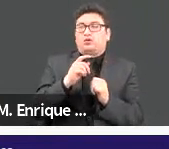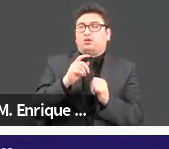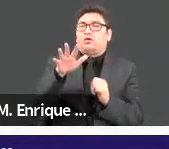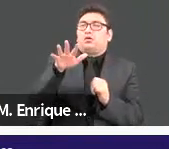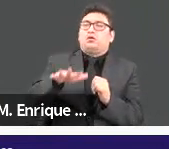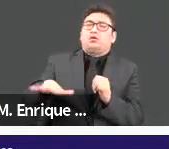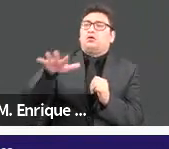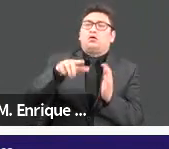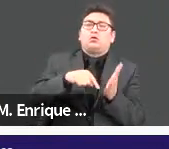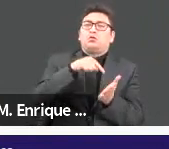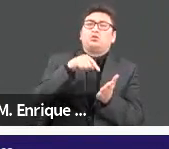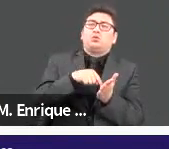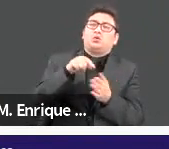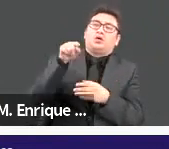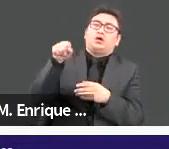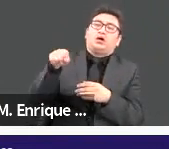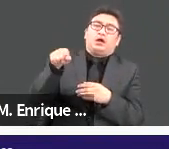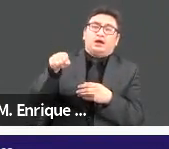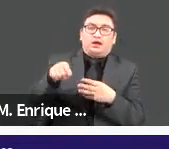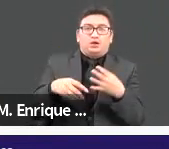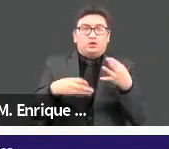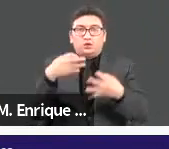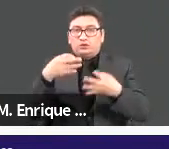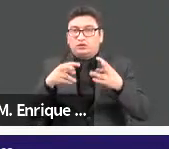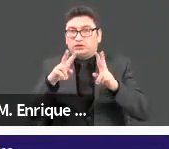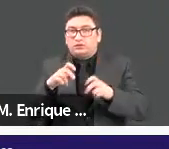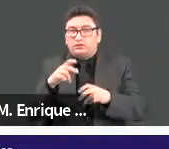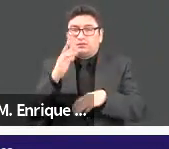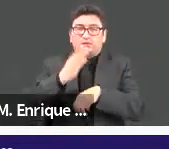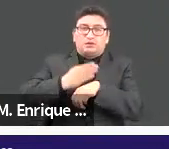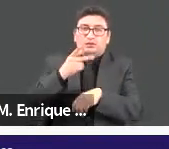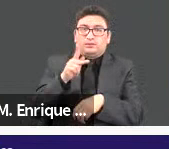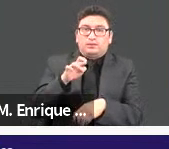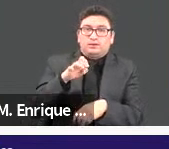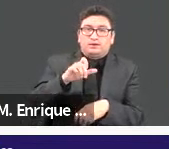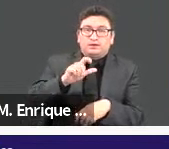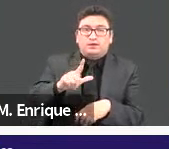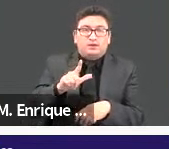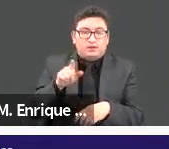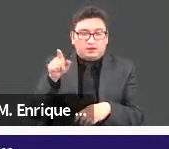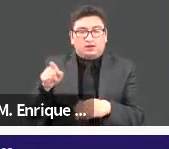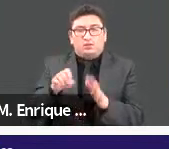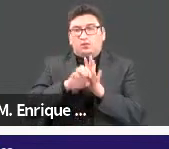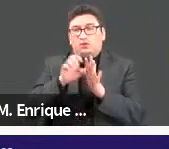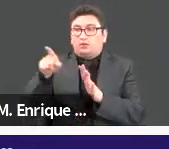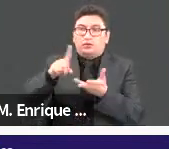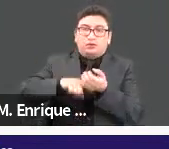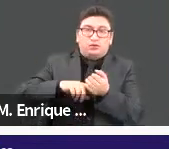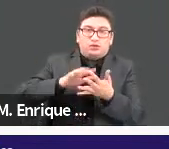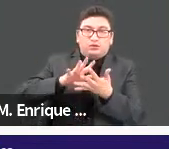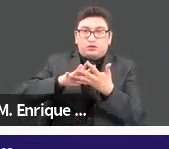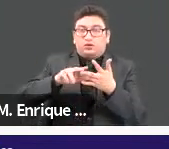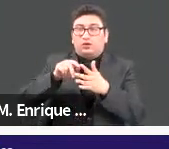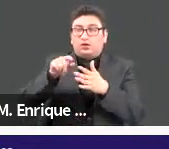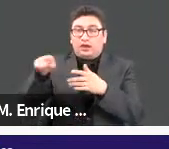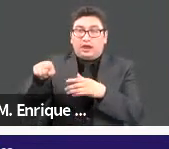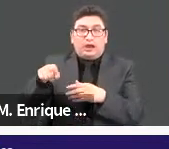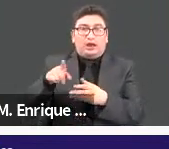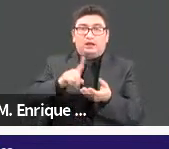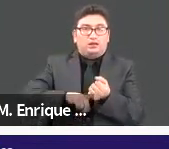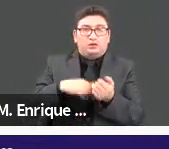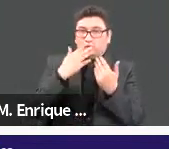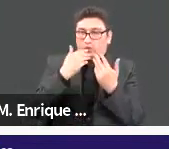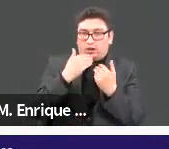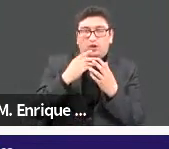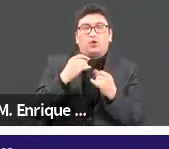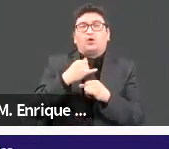de un órgano jurisdiccional en materia penal. Ya ven que junto a los reclusorios, pues no hay o está bloqueado